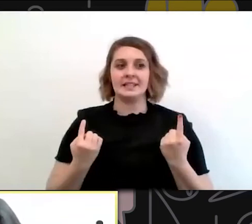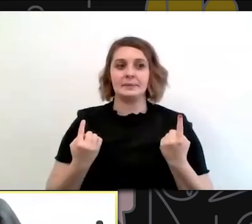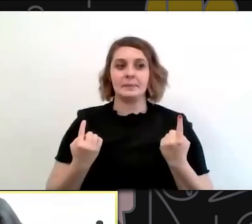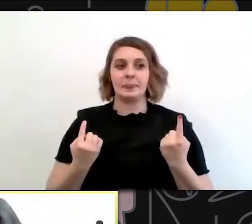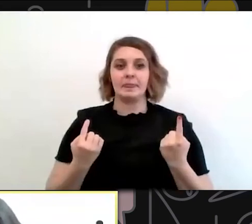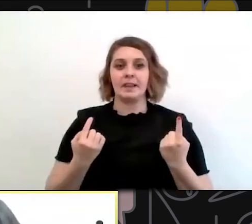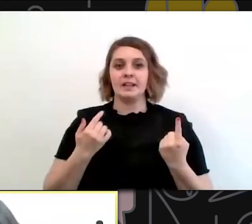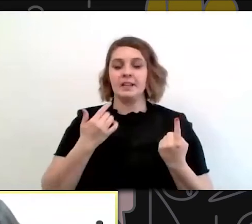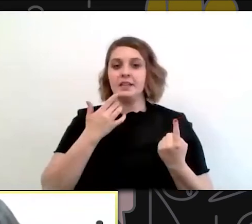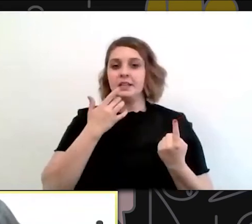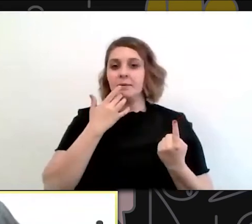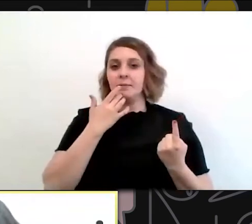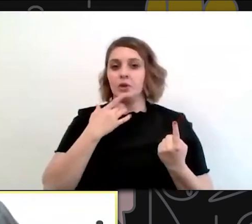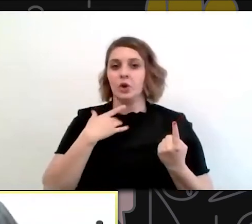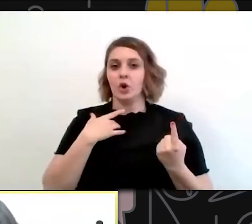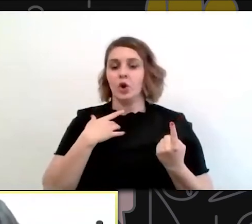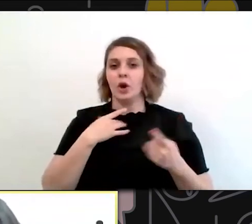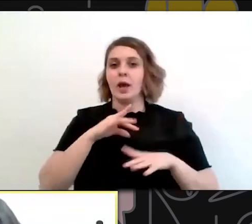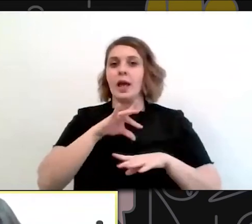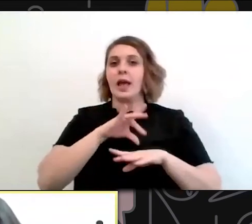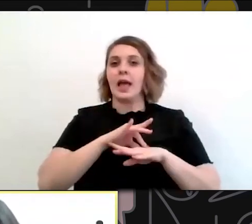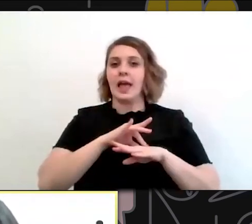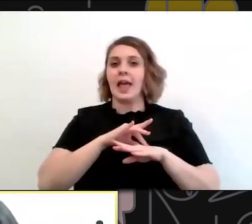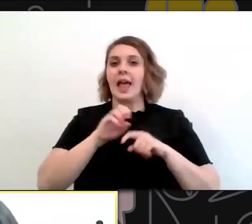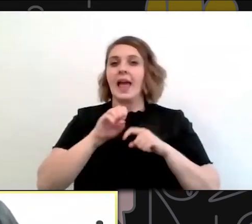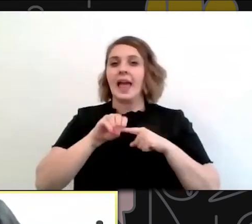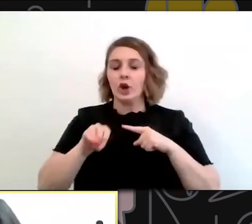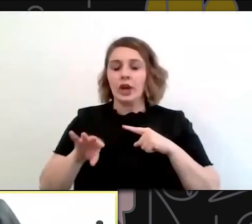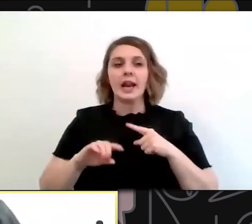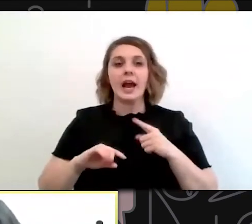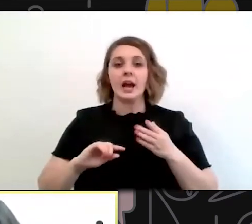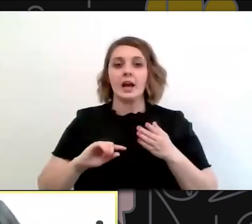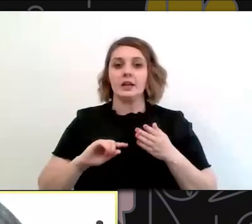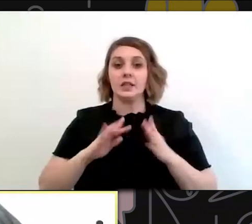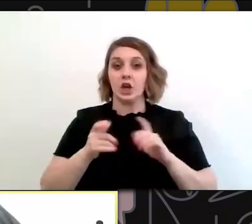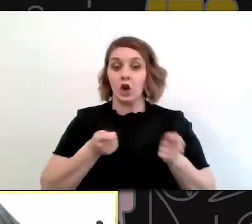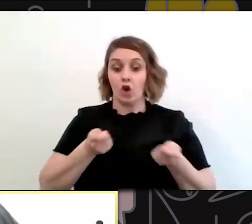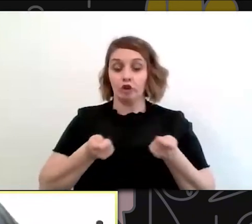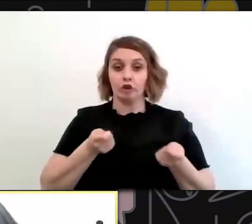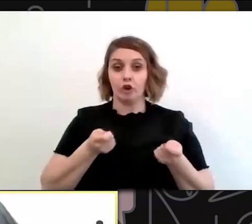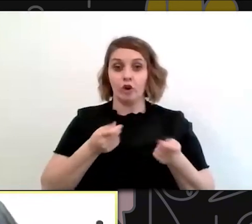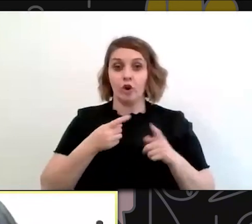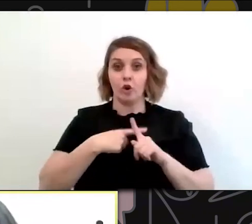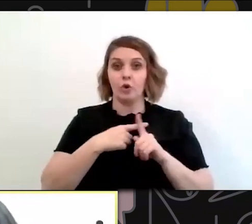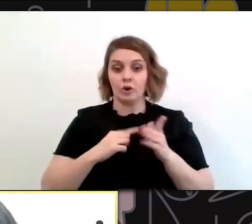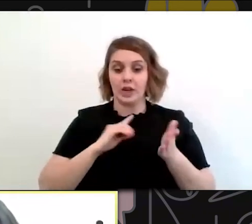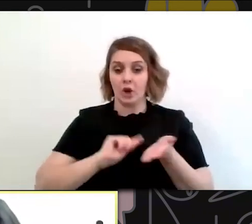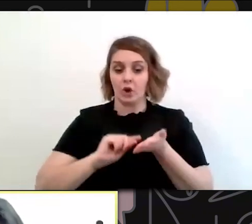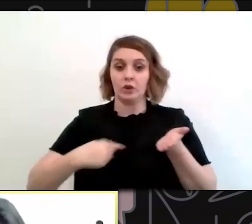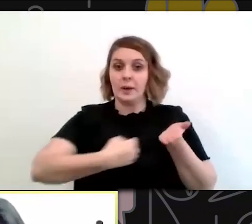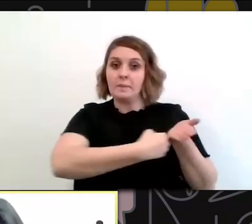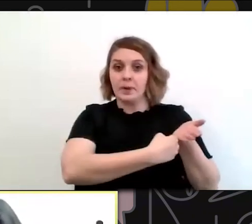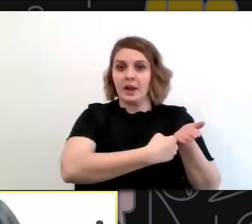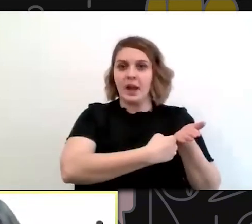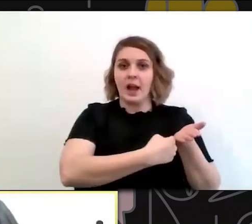ponga nota a mi endocrina, el que yo le ponga notas en mis controles de la glucosa, pues al final me he dado